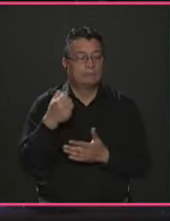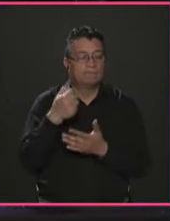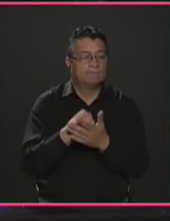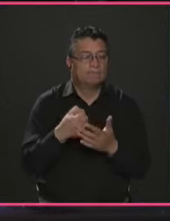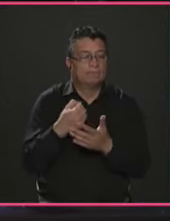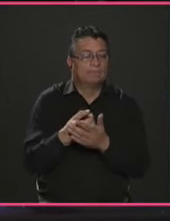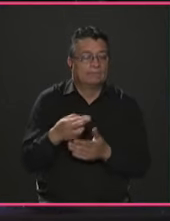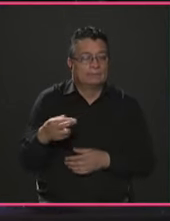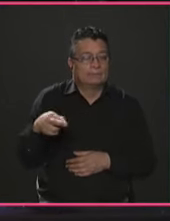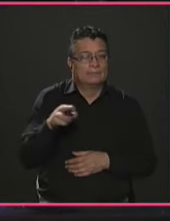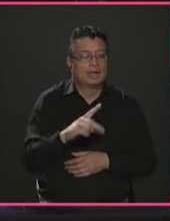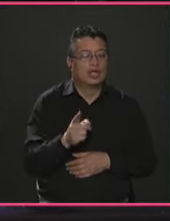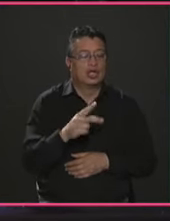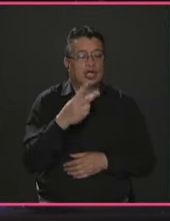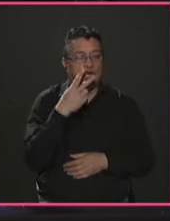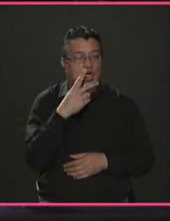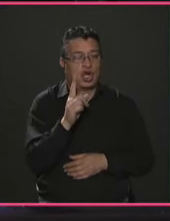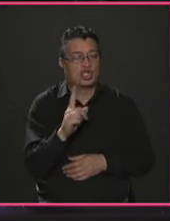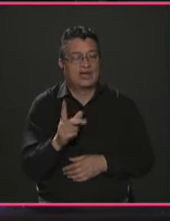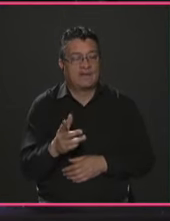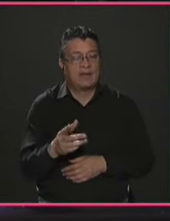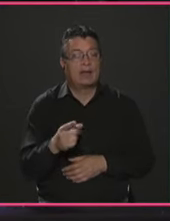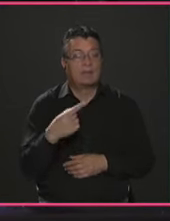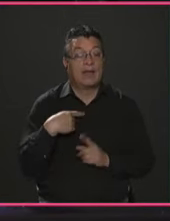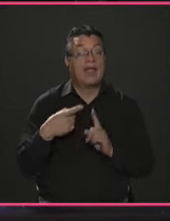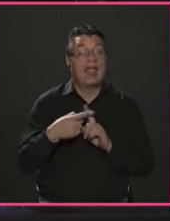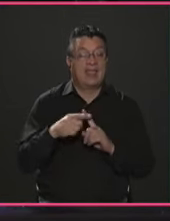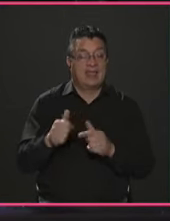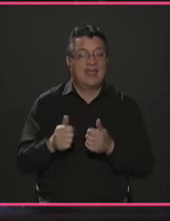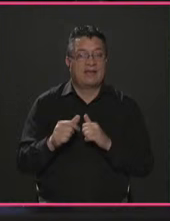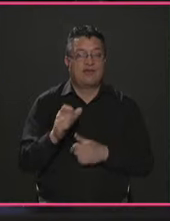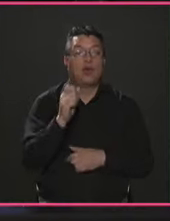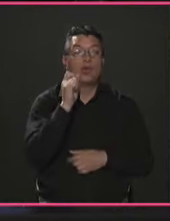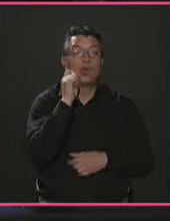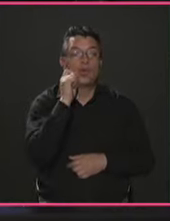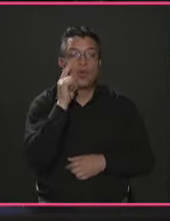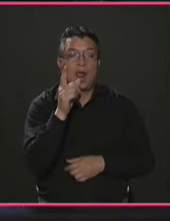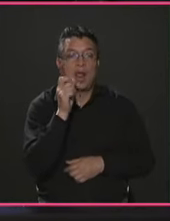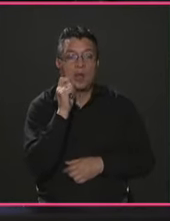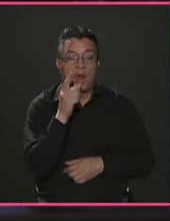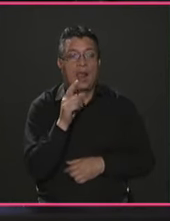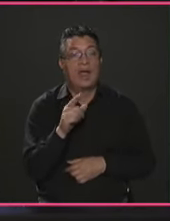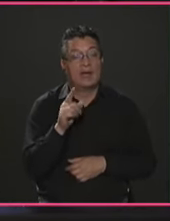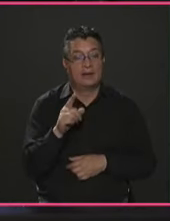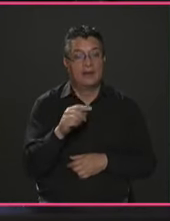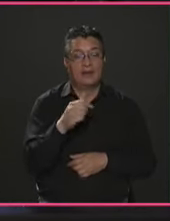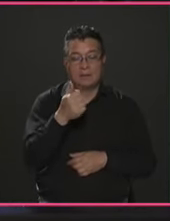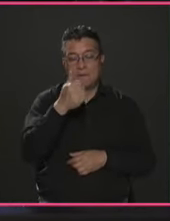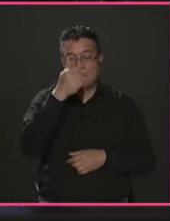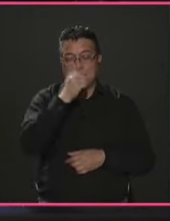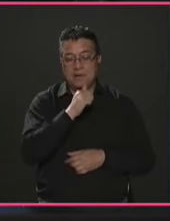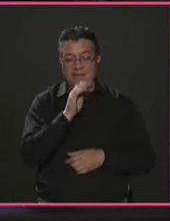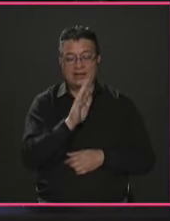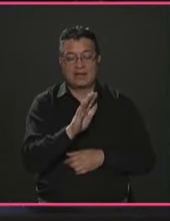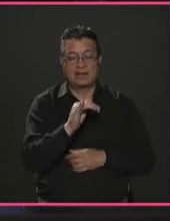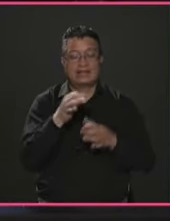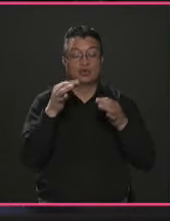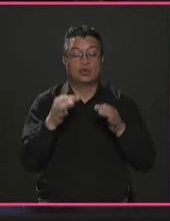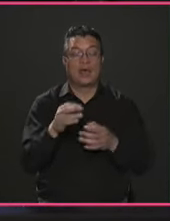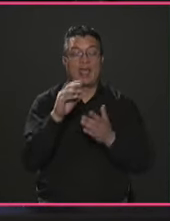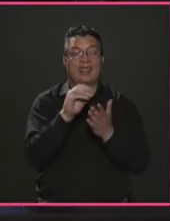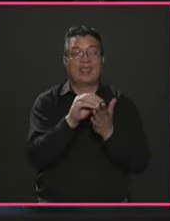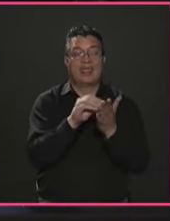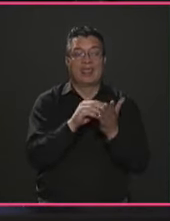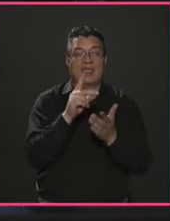algo que sabemos que no va a servir y los desafíos Cuáles son esos desafíos son privacidad y seguridad de los